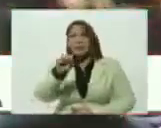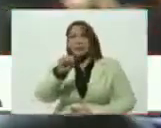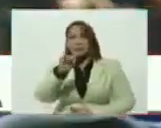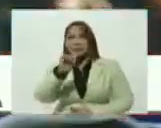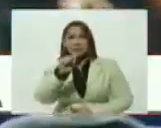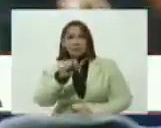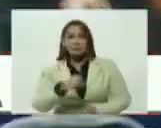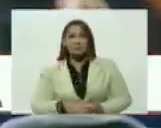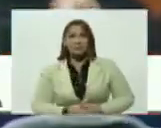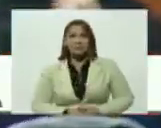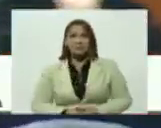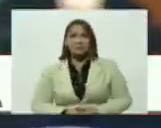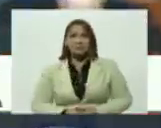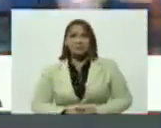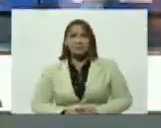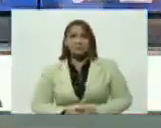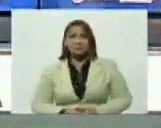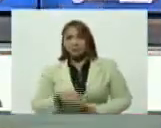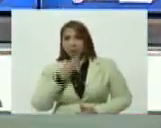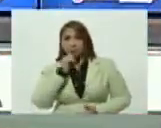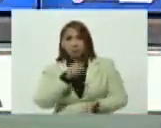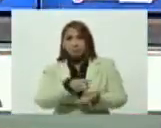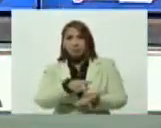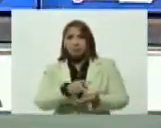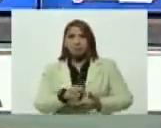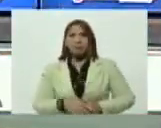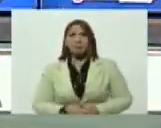por aquí. No está, ¿verdad?